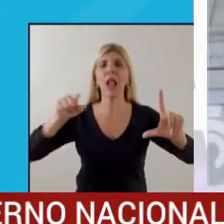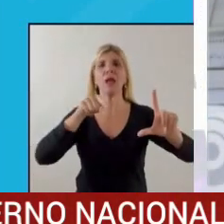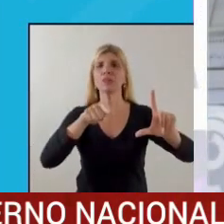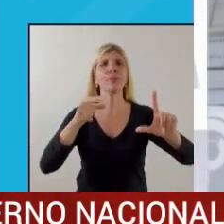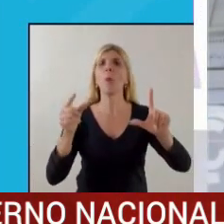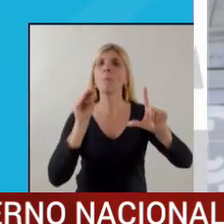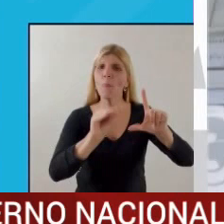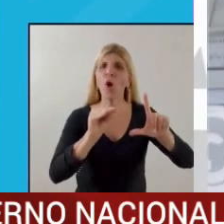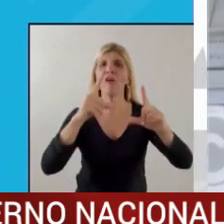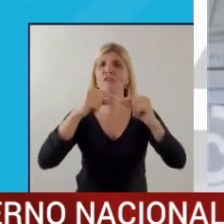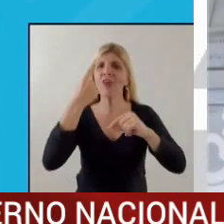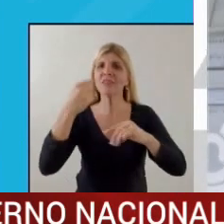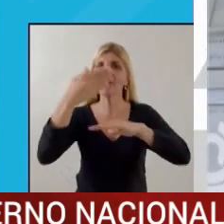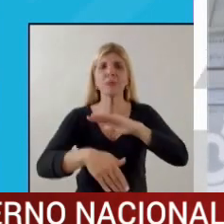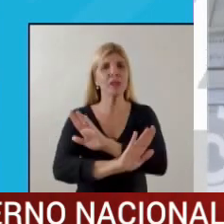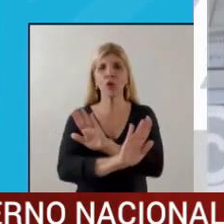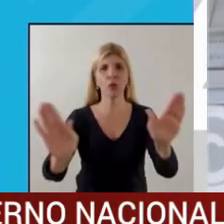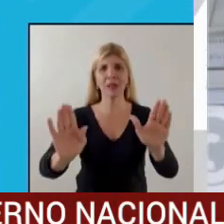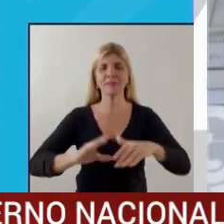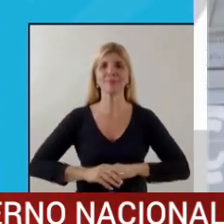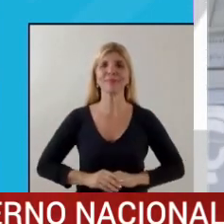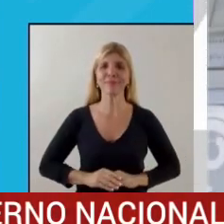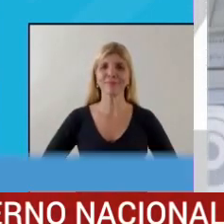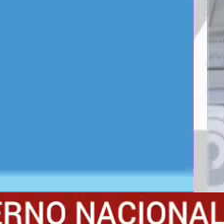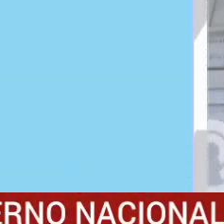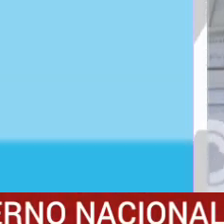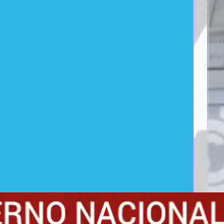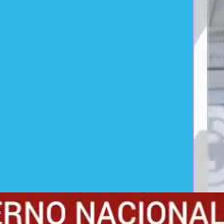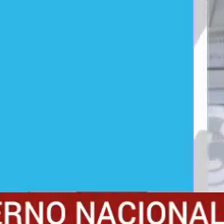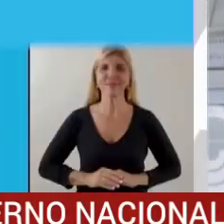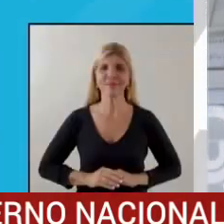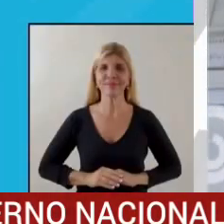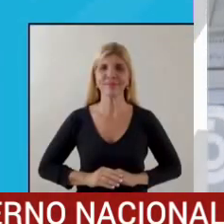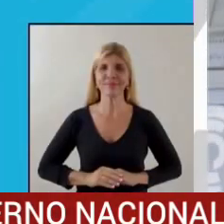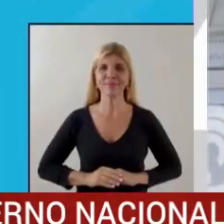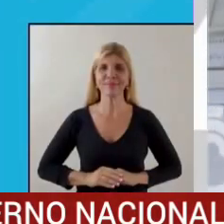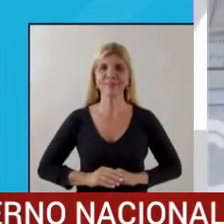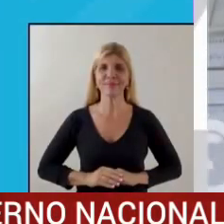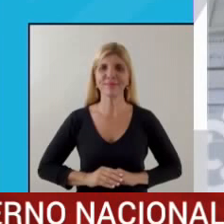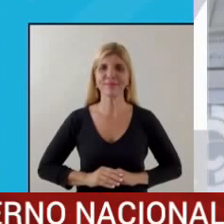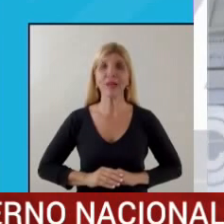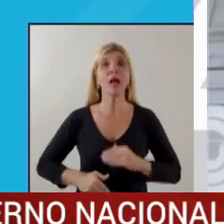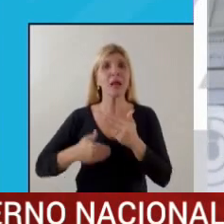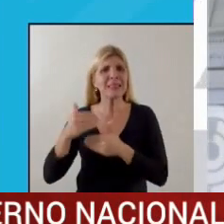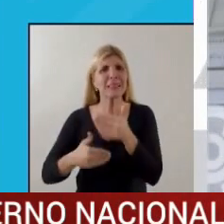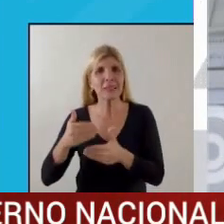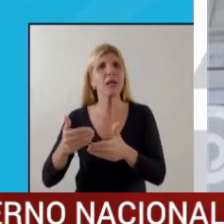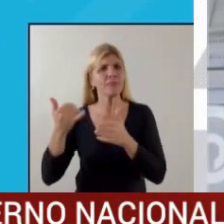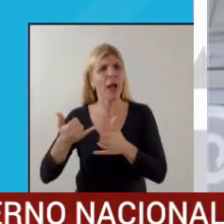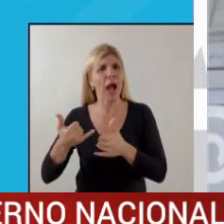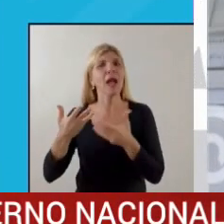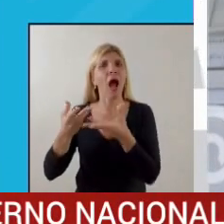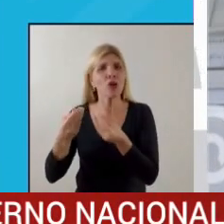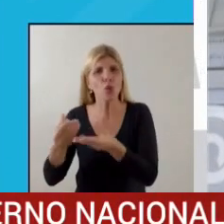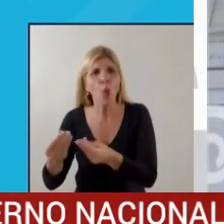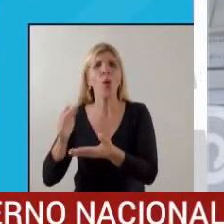Bueno, primero que nada me gustaría contarles qué es el Certificado para que todos estemos un poquito al tanto. El Certificado de Discapacidad es un